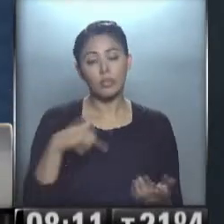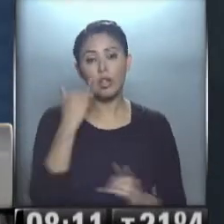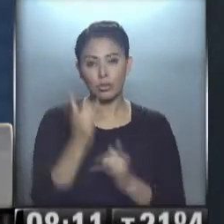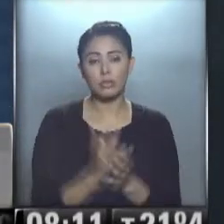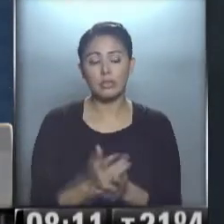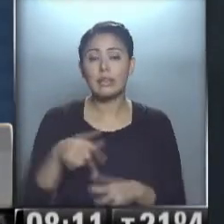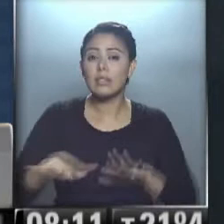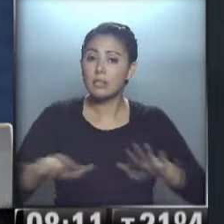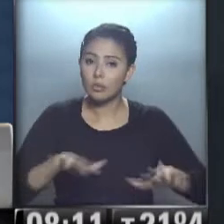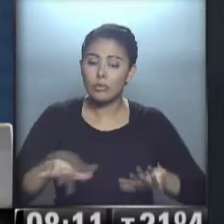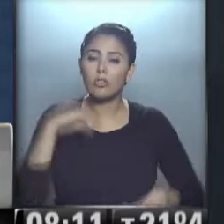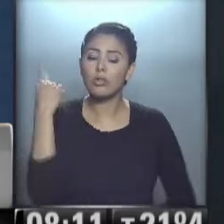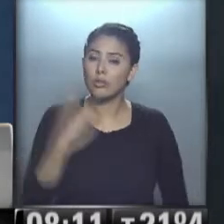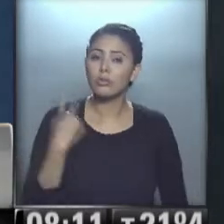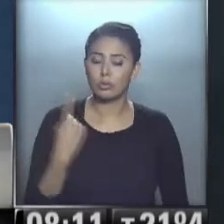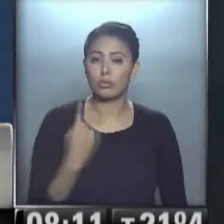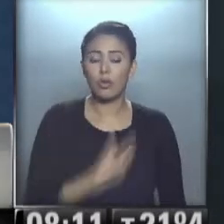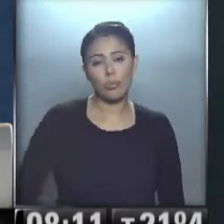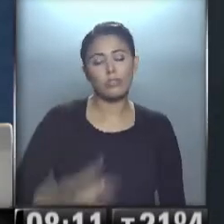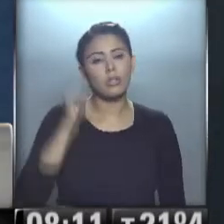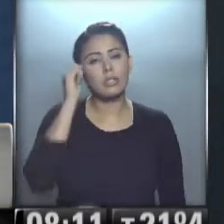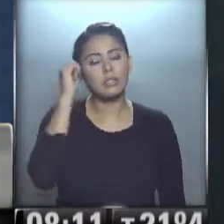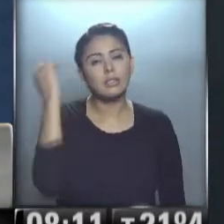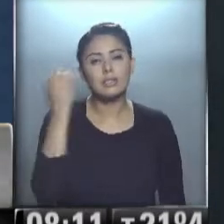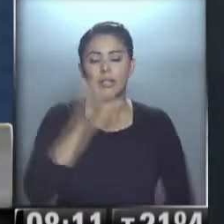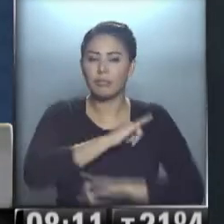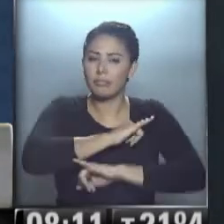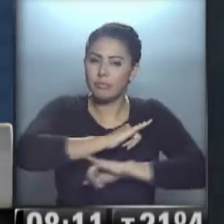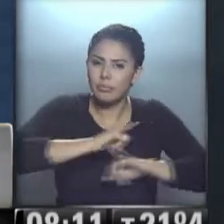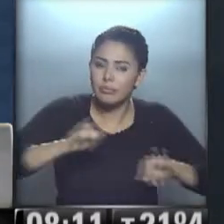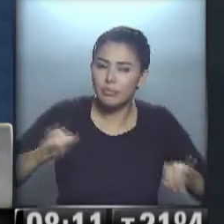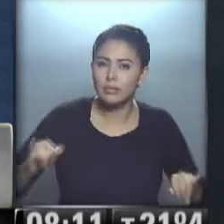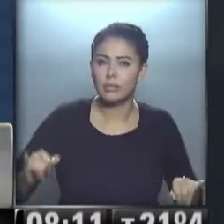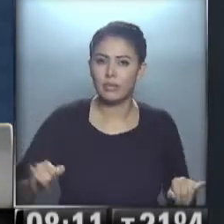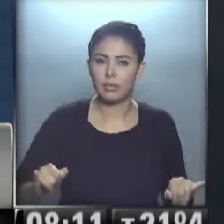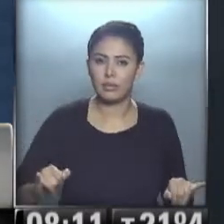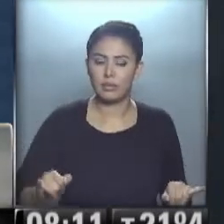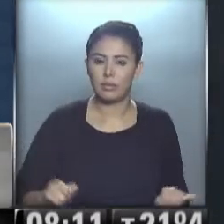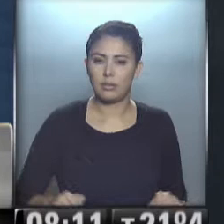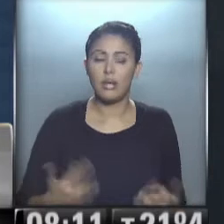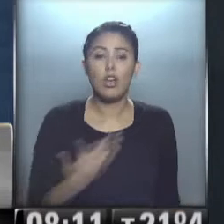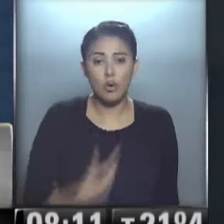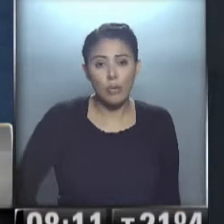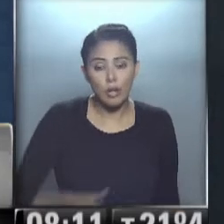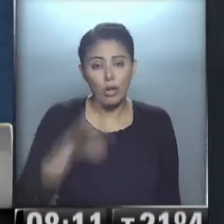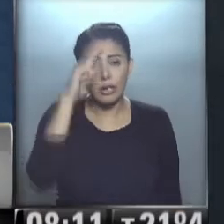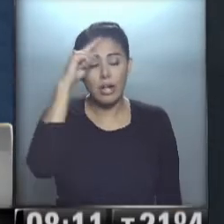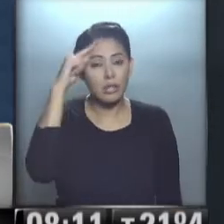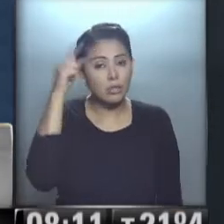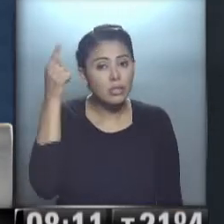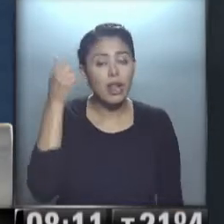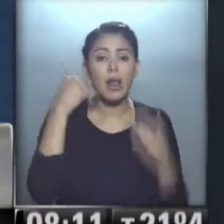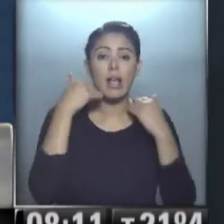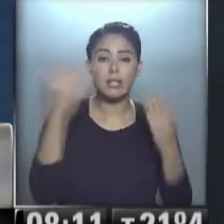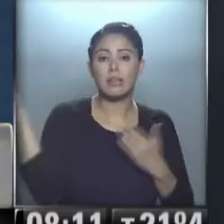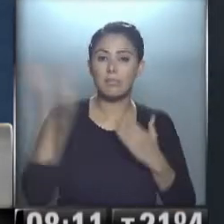ese contexto, nosotros lo que queremos es manifestar que el Gobierno Nacional, a través de la